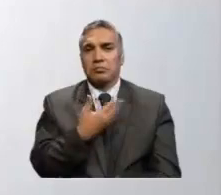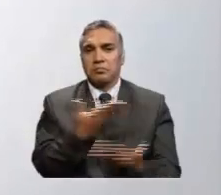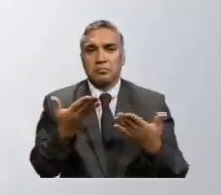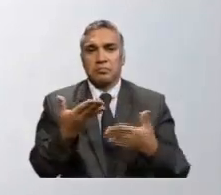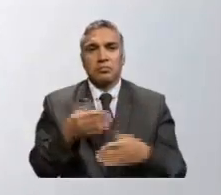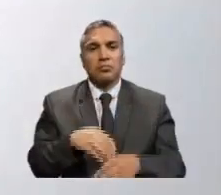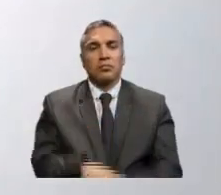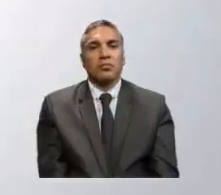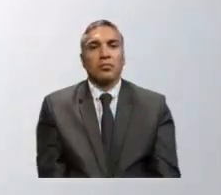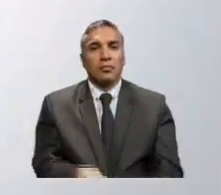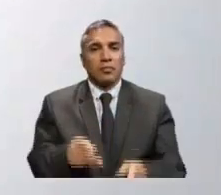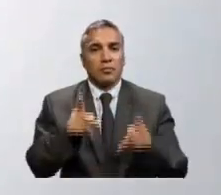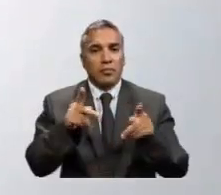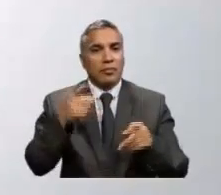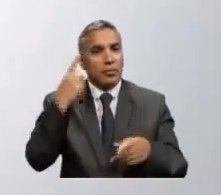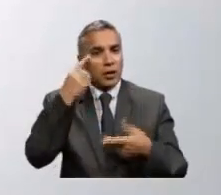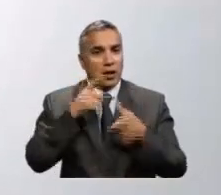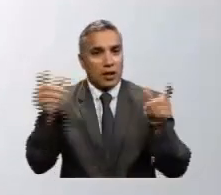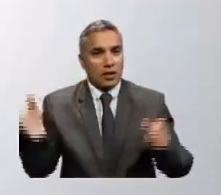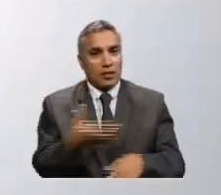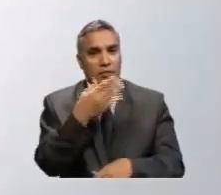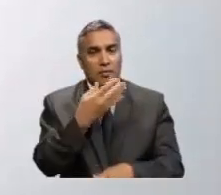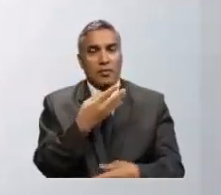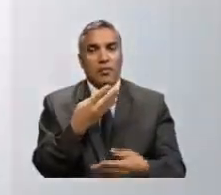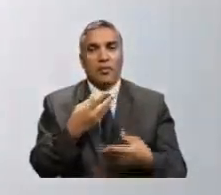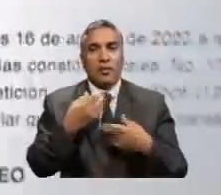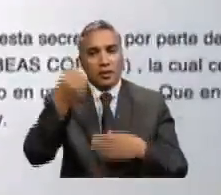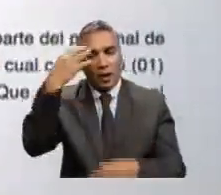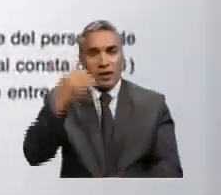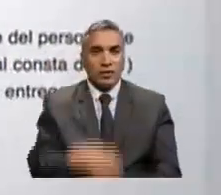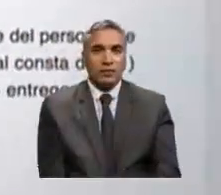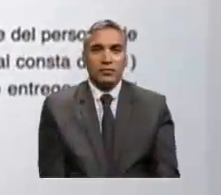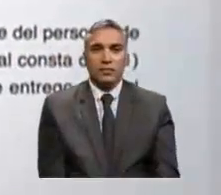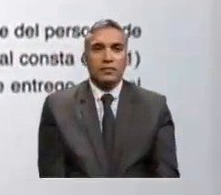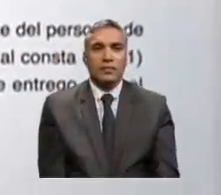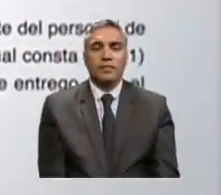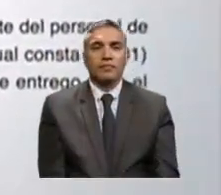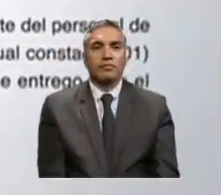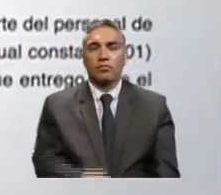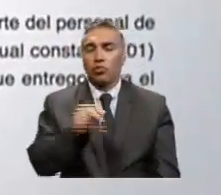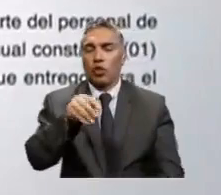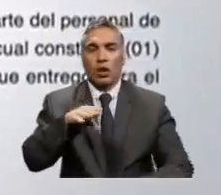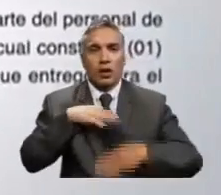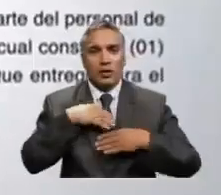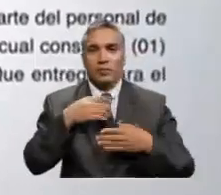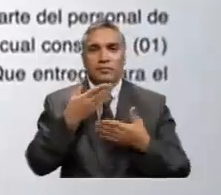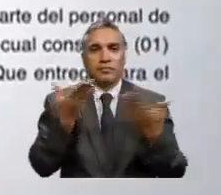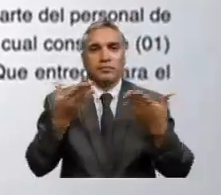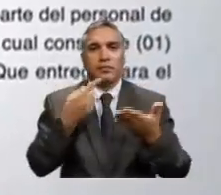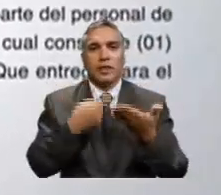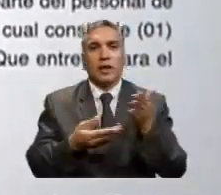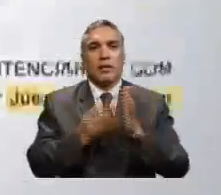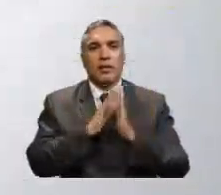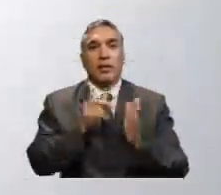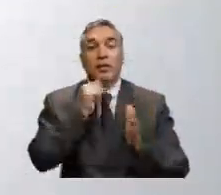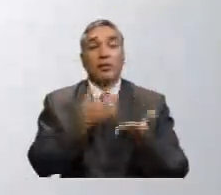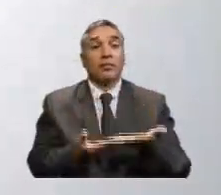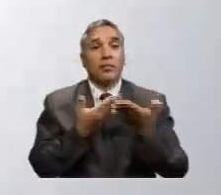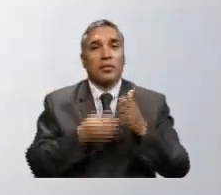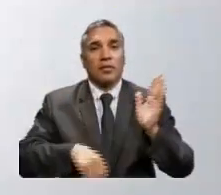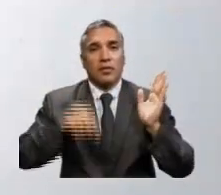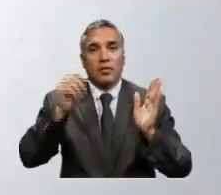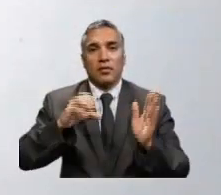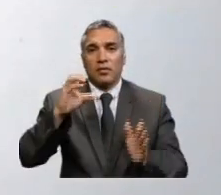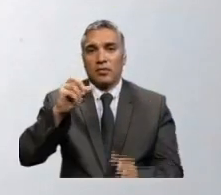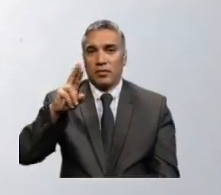de habeas corpus, verificar o ejecutar el cumplimiento de una sentencia, se inadmitió la acción de habeas corpus propuesta por el abogado Carlos